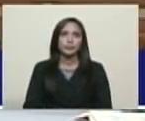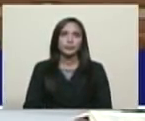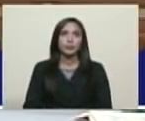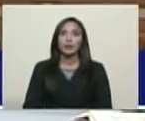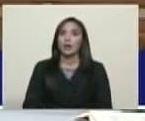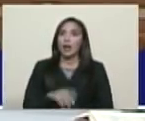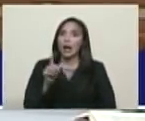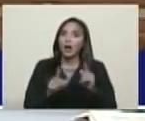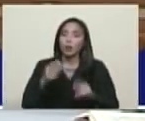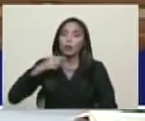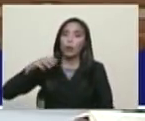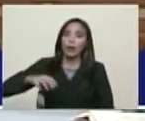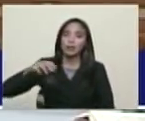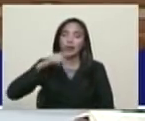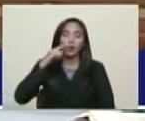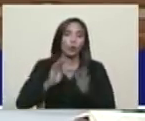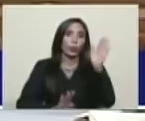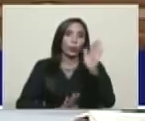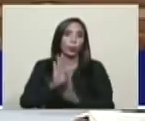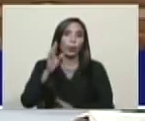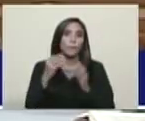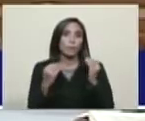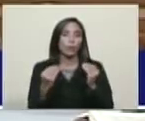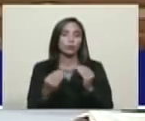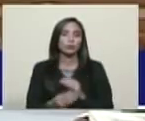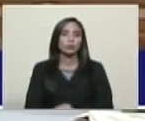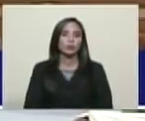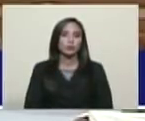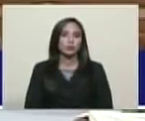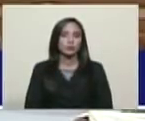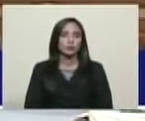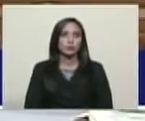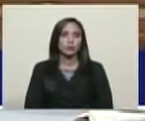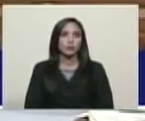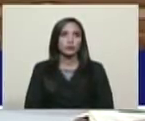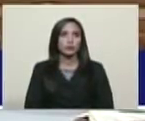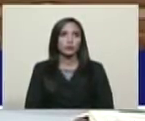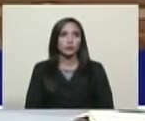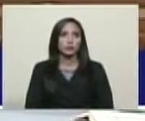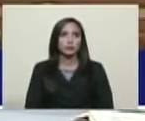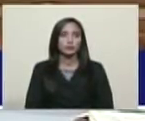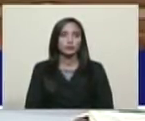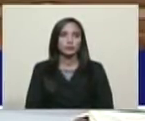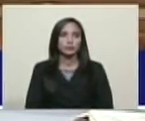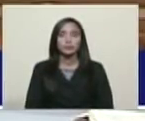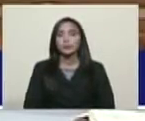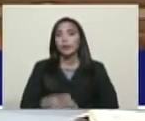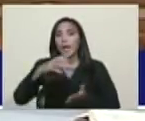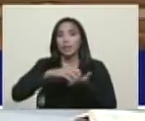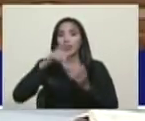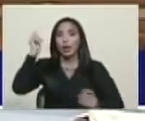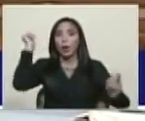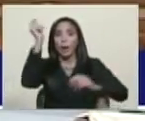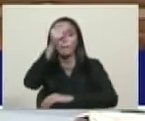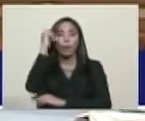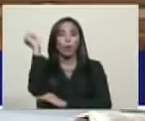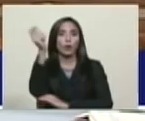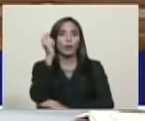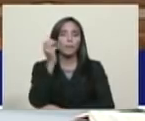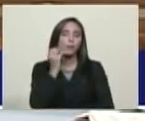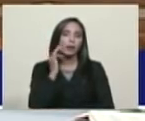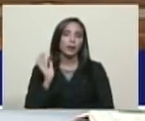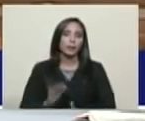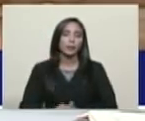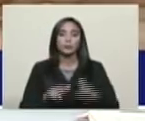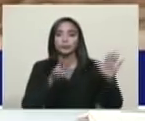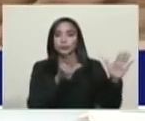Algunos estados muy destacados, atención Venezuela, tomen nota. El estado Apure, muy destacado, ha cumplido